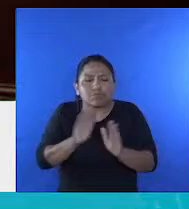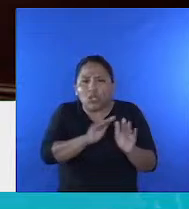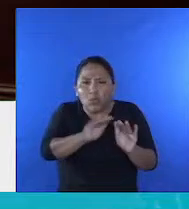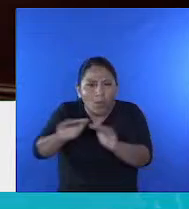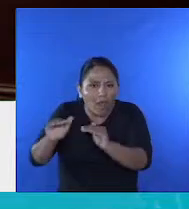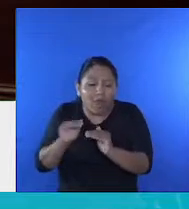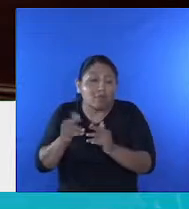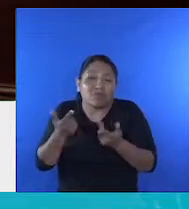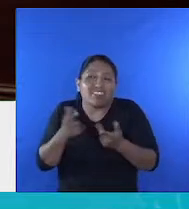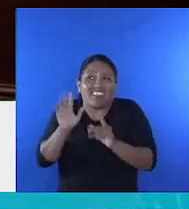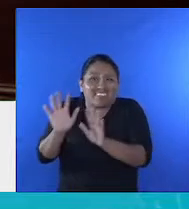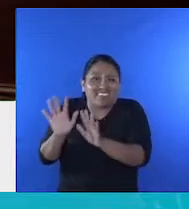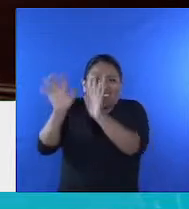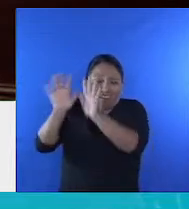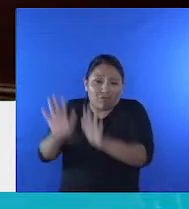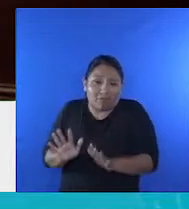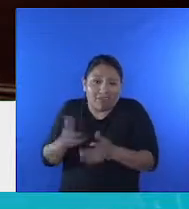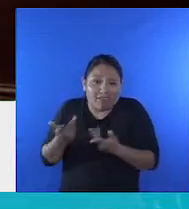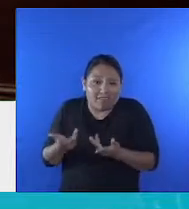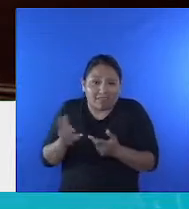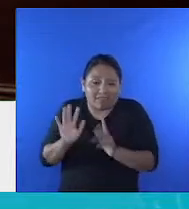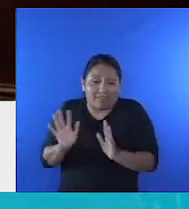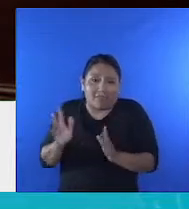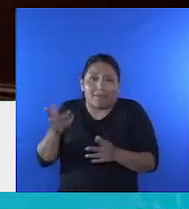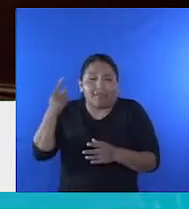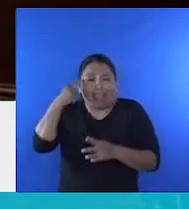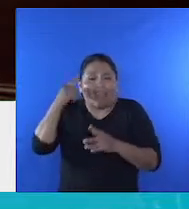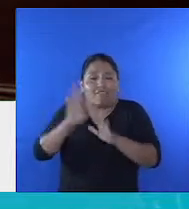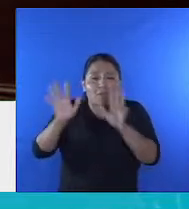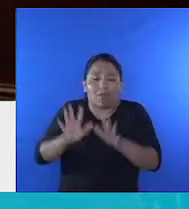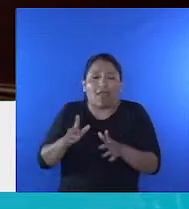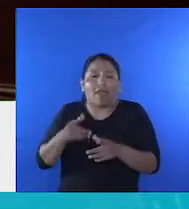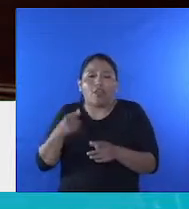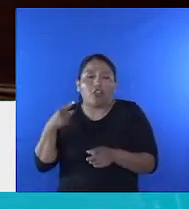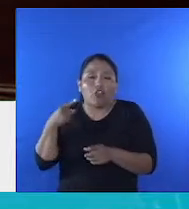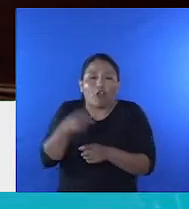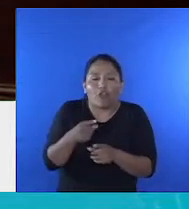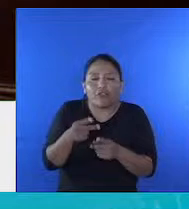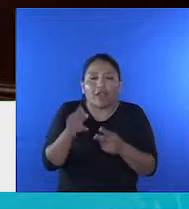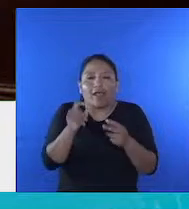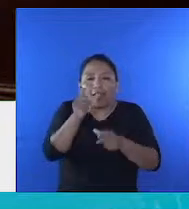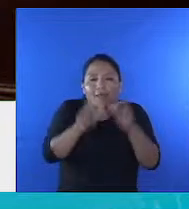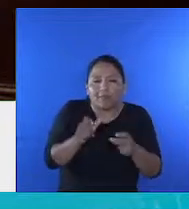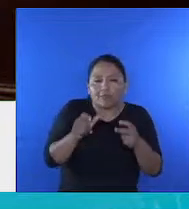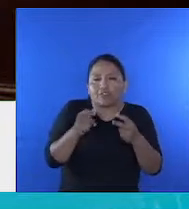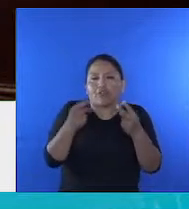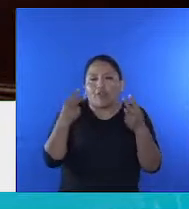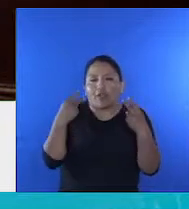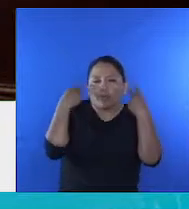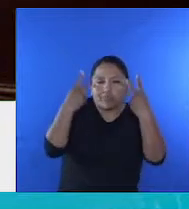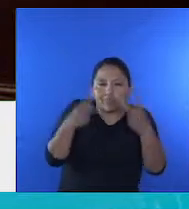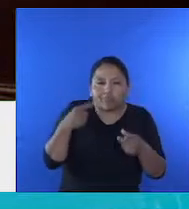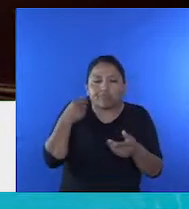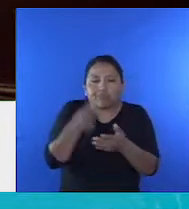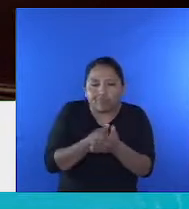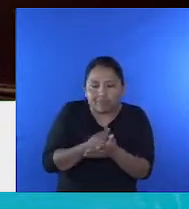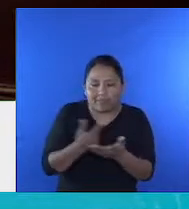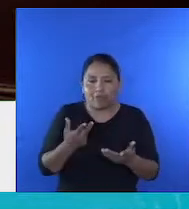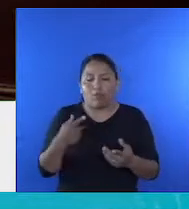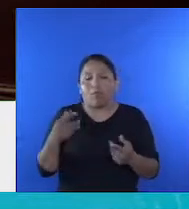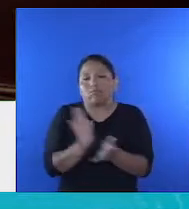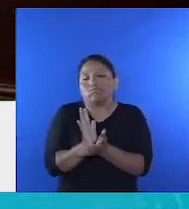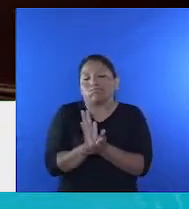estaban formados, básicamente, ¿no? Lo que decía hace un ratito, estaban formados para la lucha antisubversiva, ¿no? Entre grandes comillas, para pelear contra un enemigo